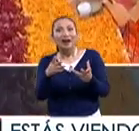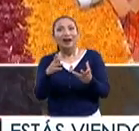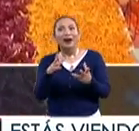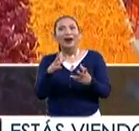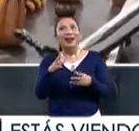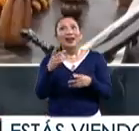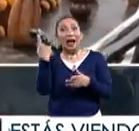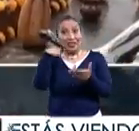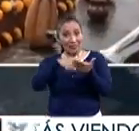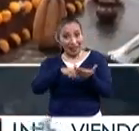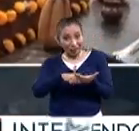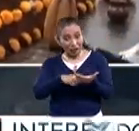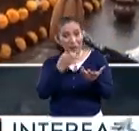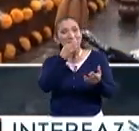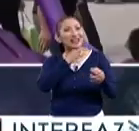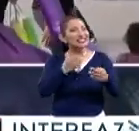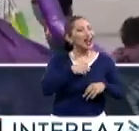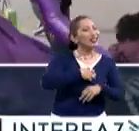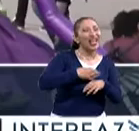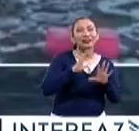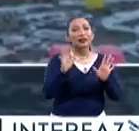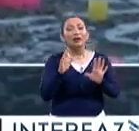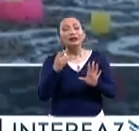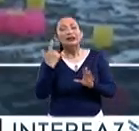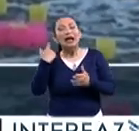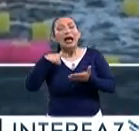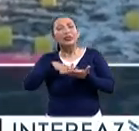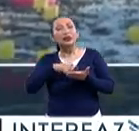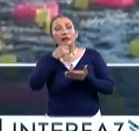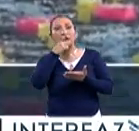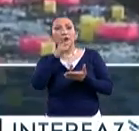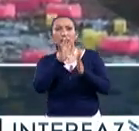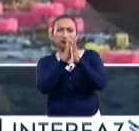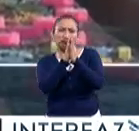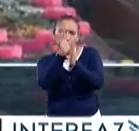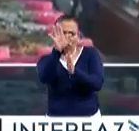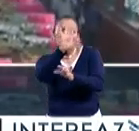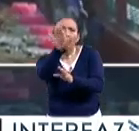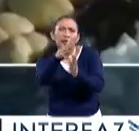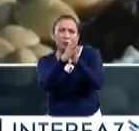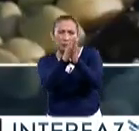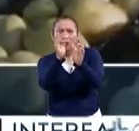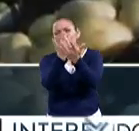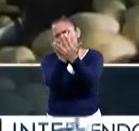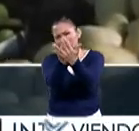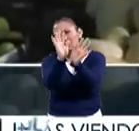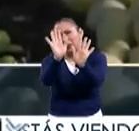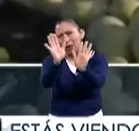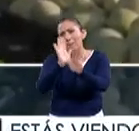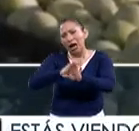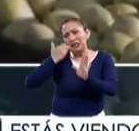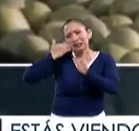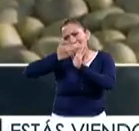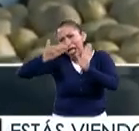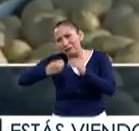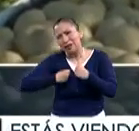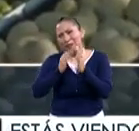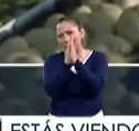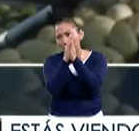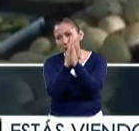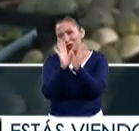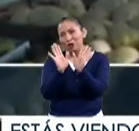no de duelo, fiesta, que claro, claro. sino es decirle a la muerte, aguanta un poco, dame más chance, ¿no?